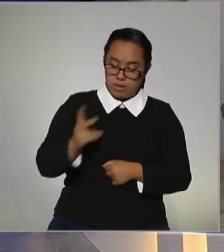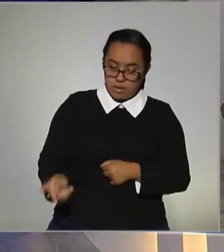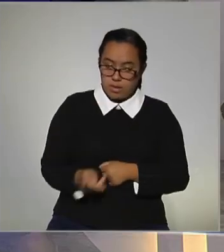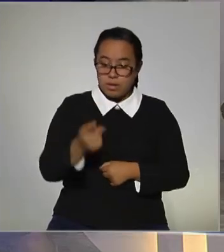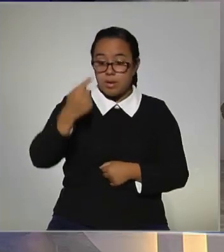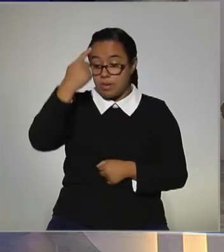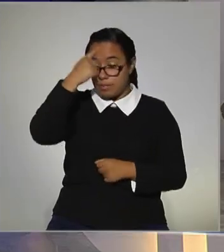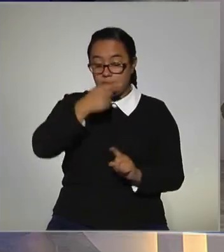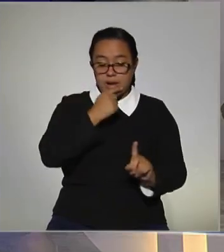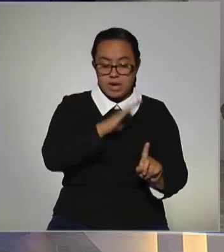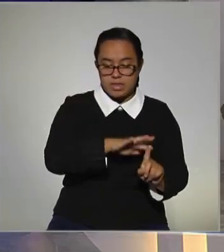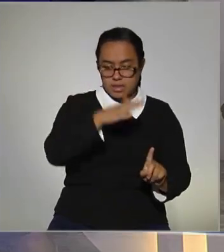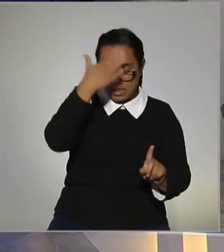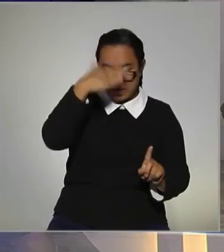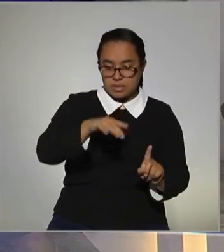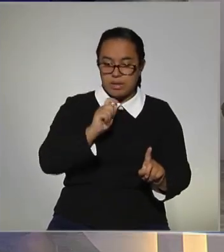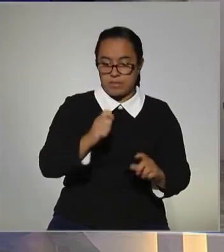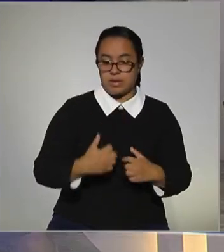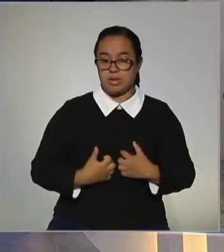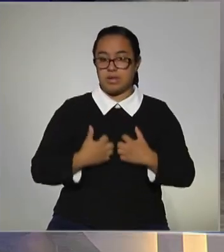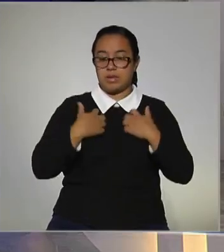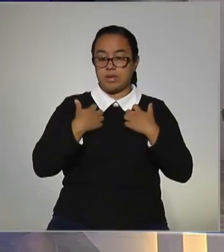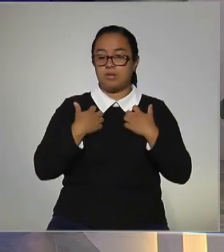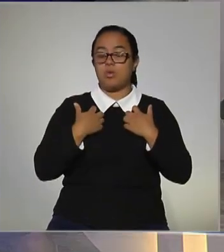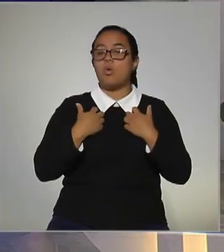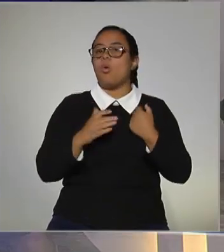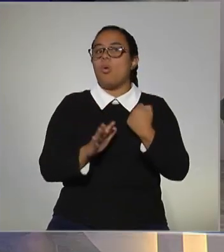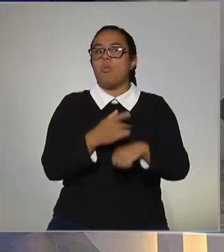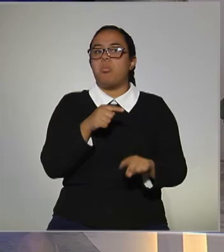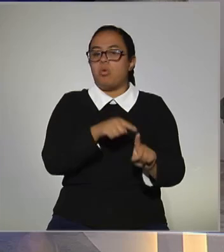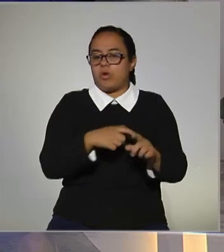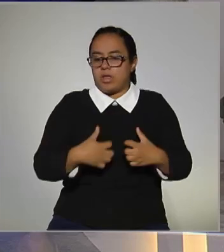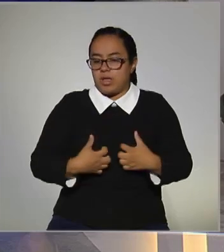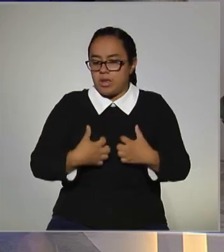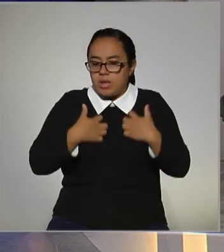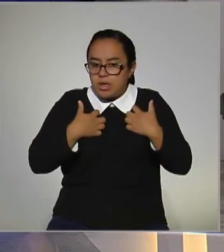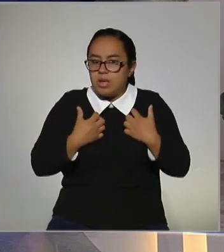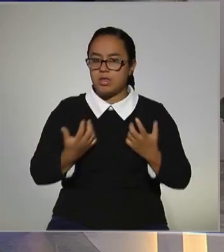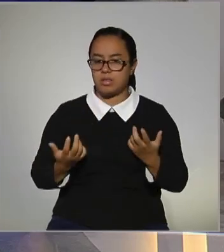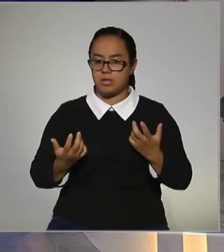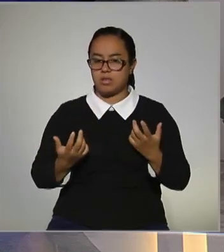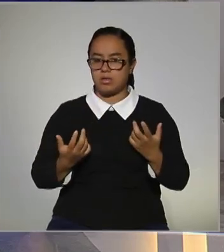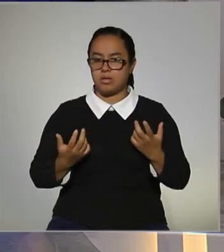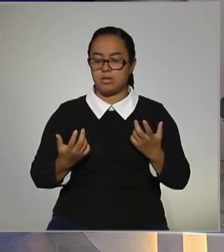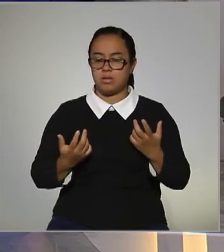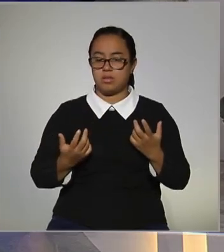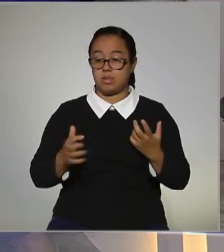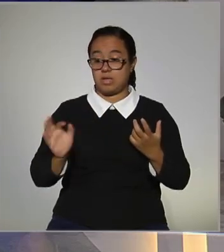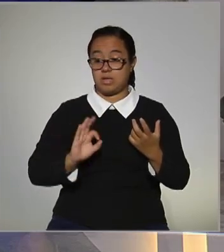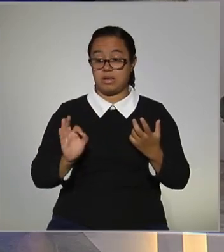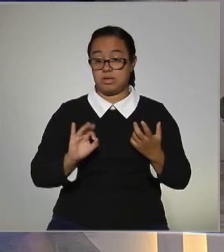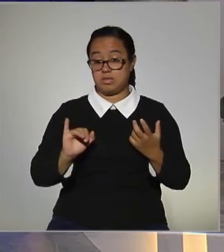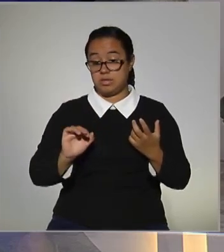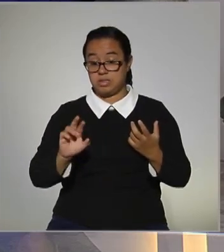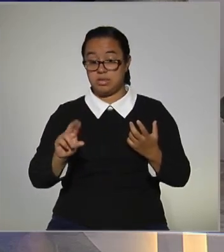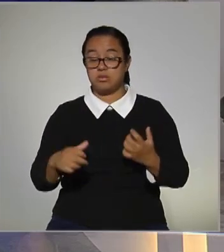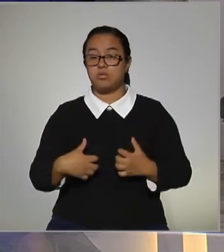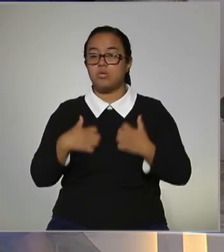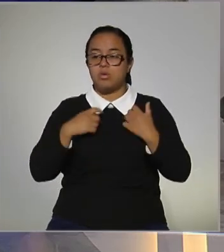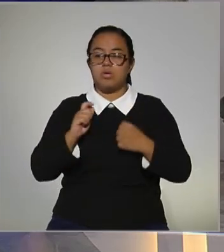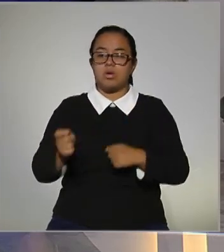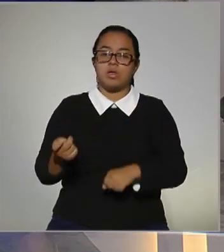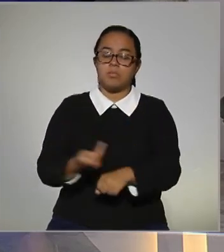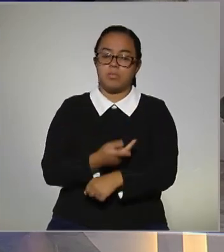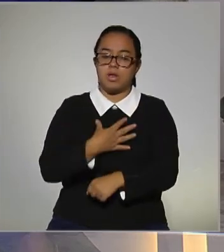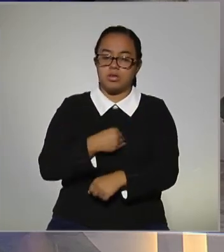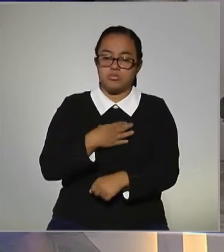ubicar que esa niña está enojada y que uno pueda decir, bueno, ¿y por qué? ¿No? O sea, ¿qué tengo yo que ver con ese enojo, a lo mejor o no, de lo que le está pasando a mi hija, ¿no?